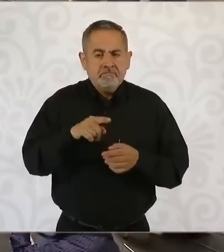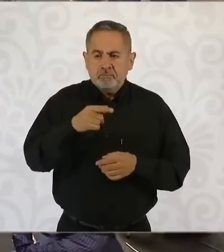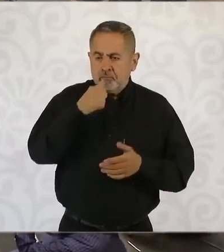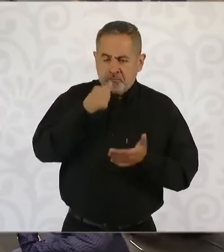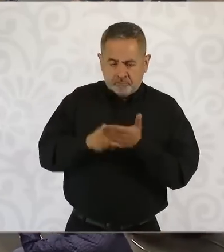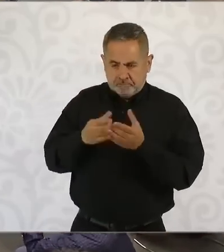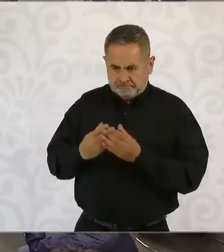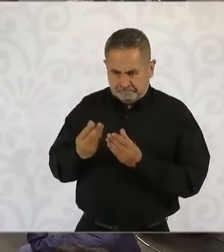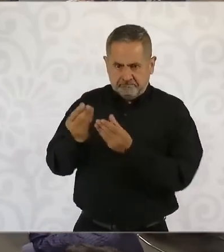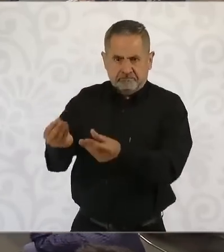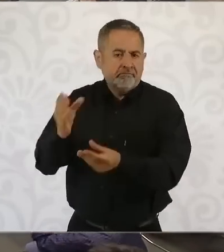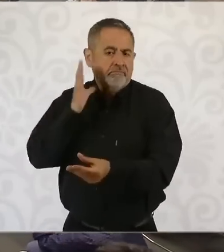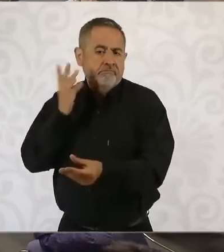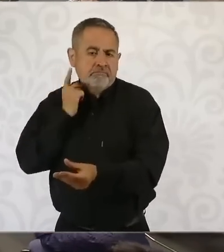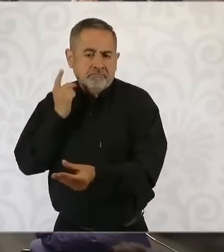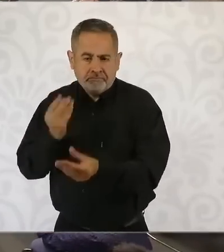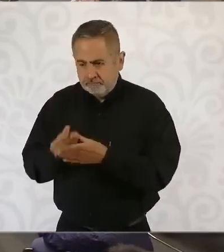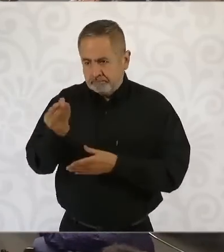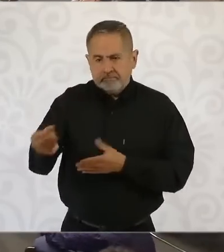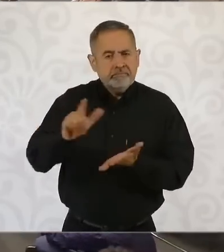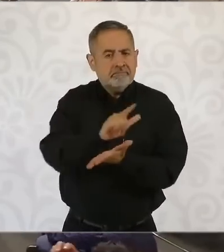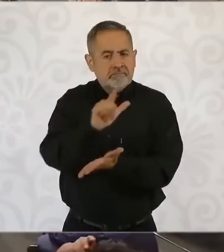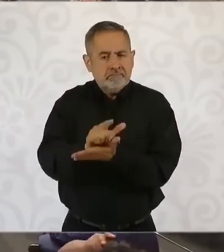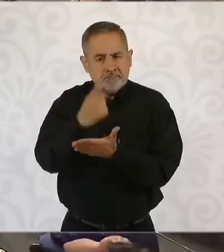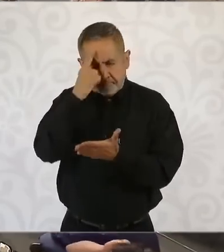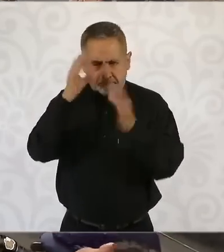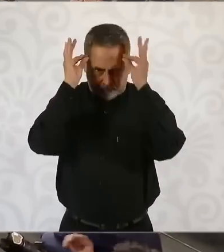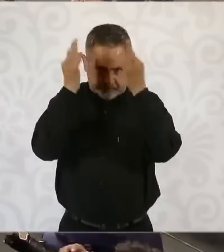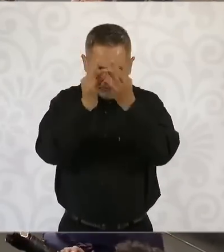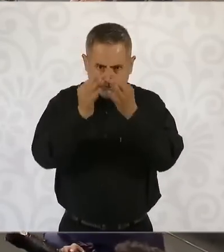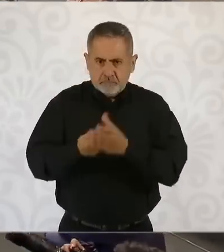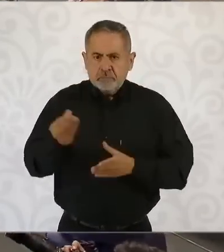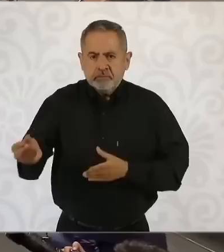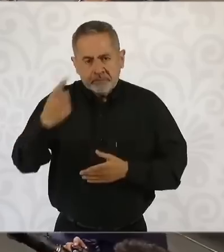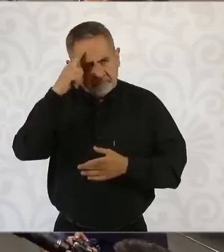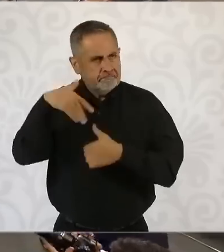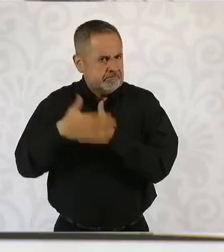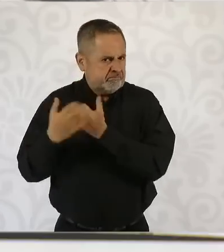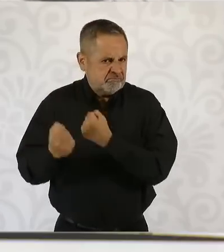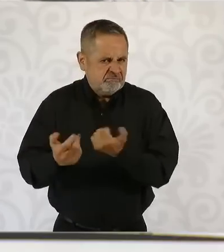Congreso la iniciativa de aduanas para seguir fortaleciendo. Sí,